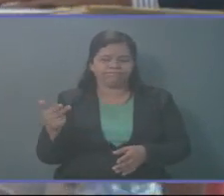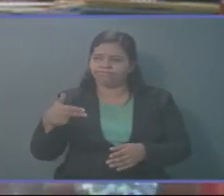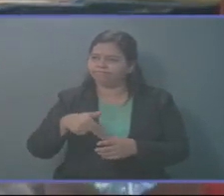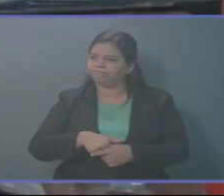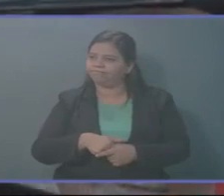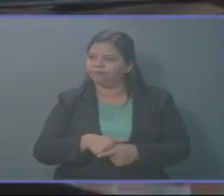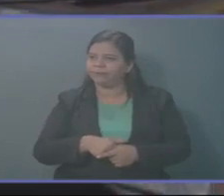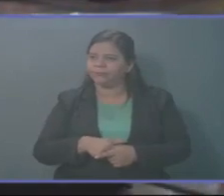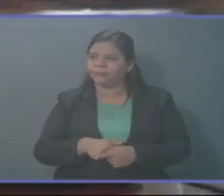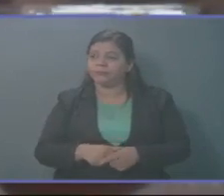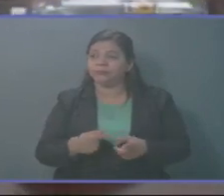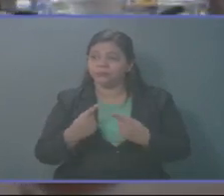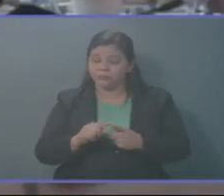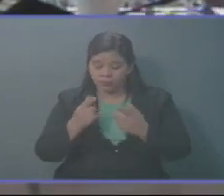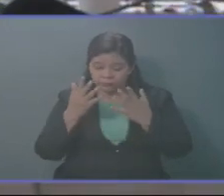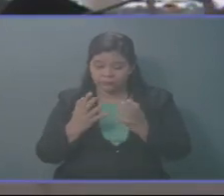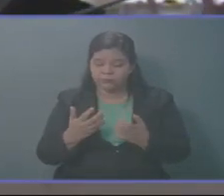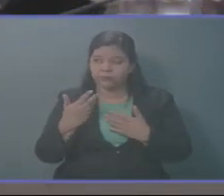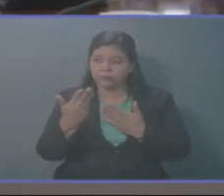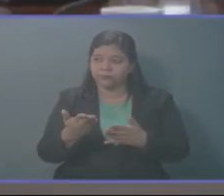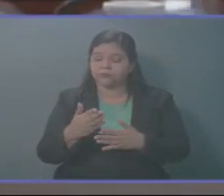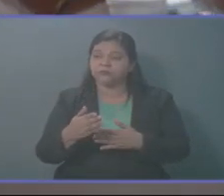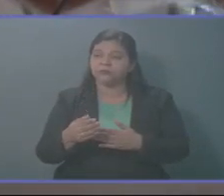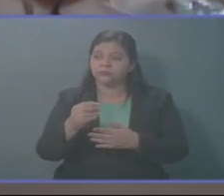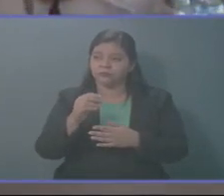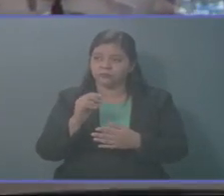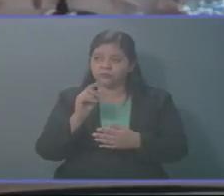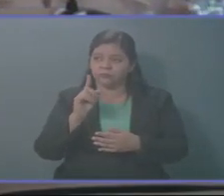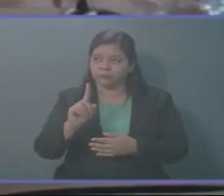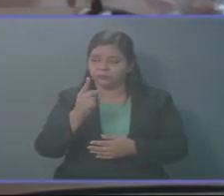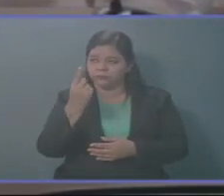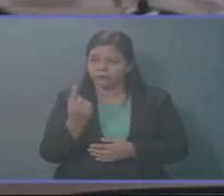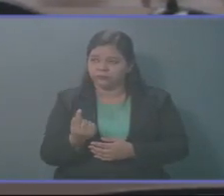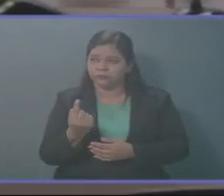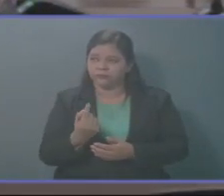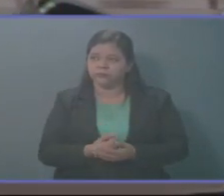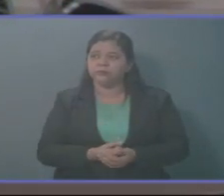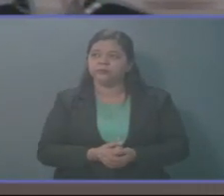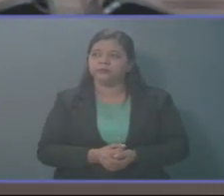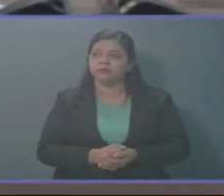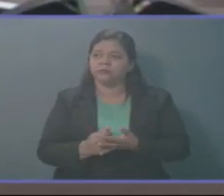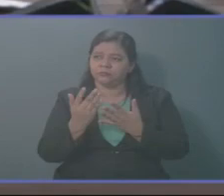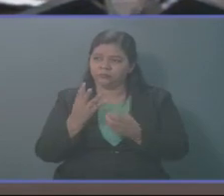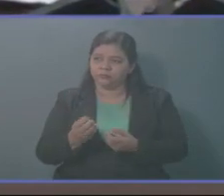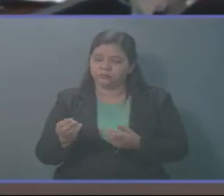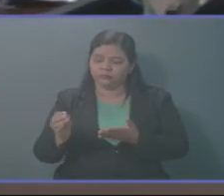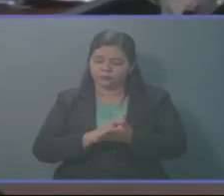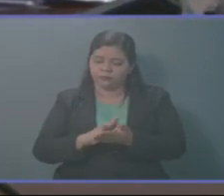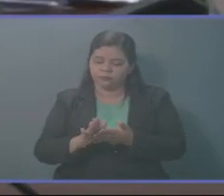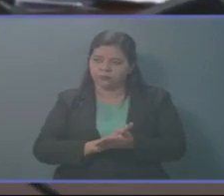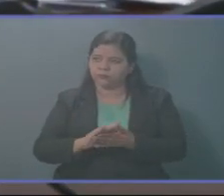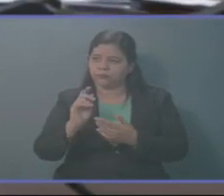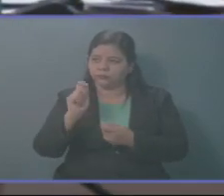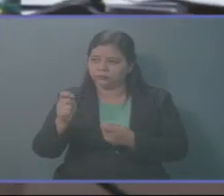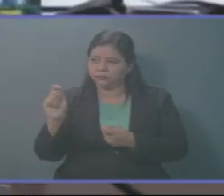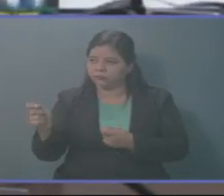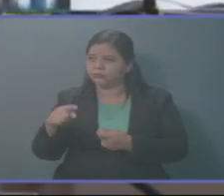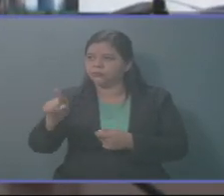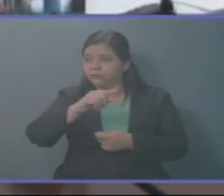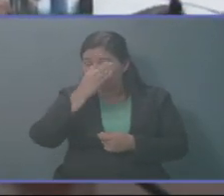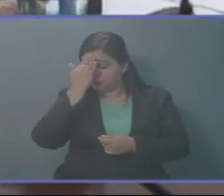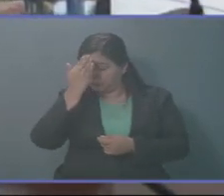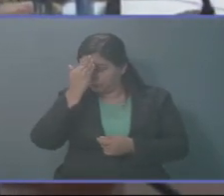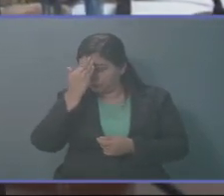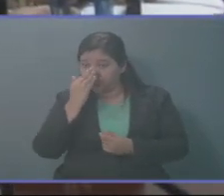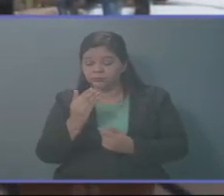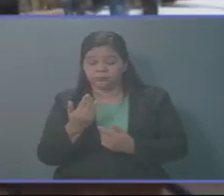metieron, pero ahí se lo dieron el pasillo a uno de las. Yo les voy a dar copia para que ustedes lo conozcan, pues, porque